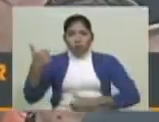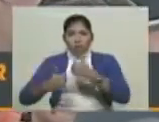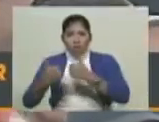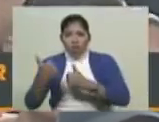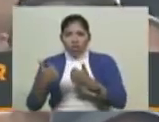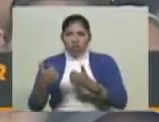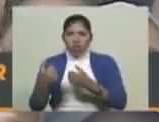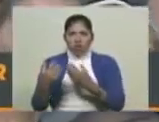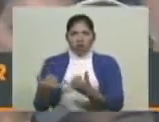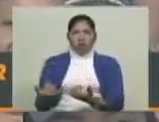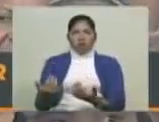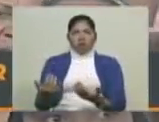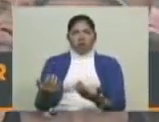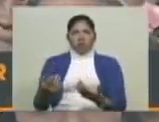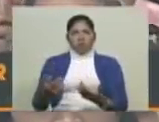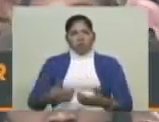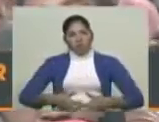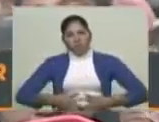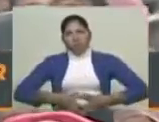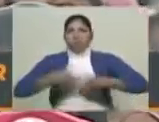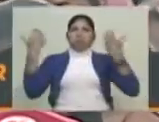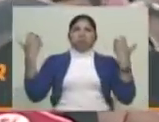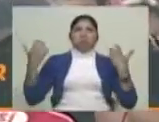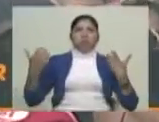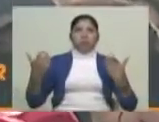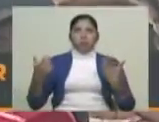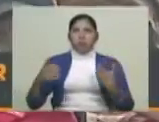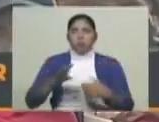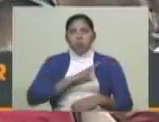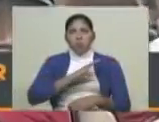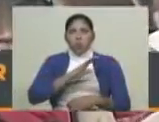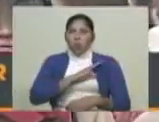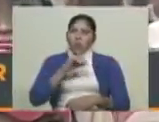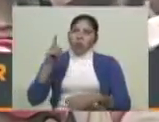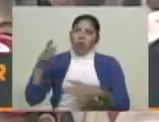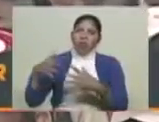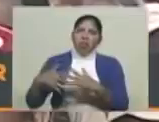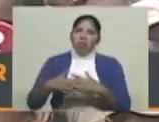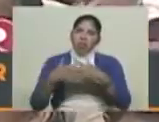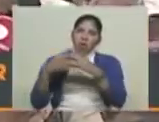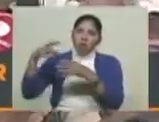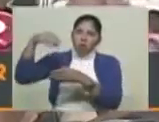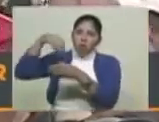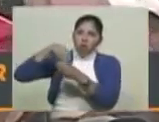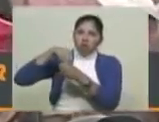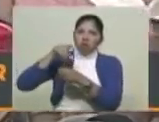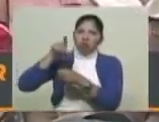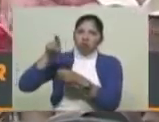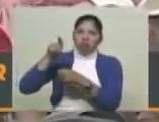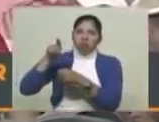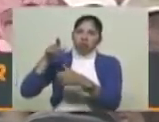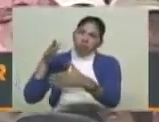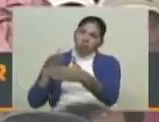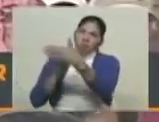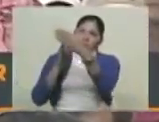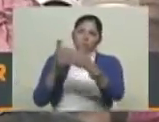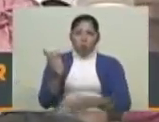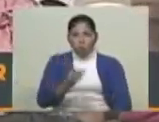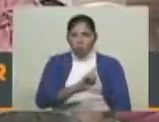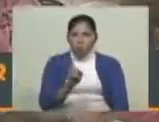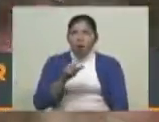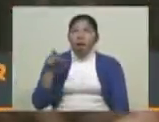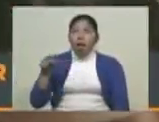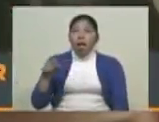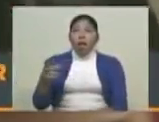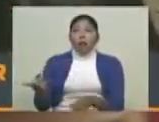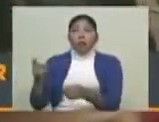alzó el comando de campaña que tiene en el imperio norteamericano, no. Henry Falcón es parte de la